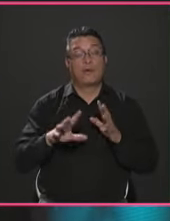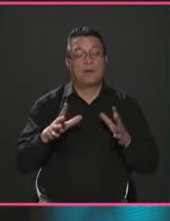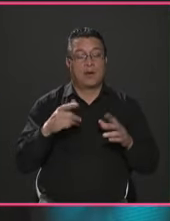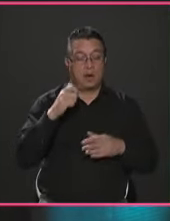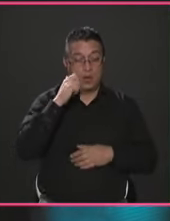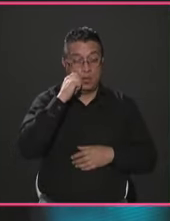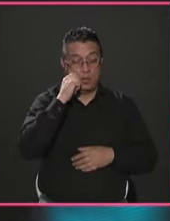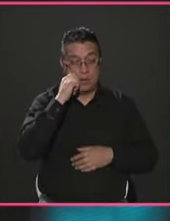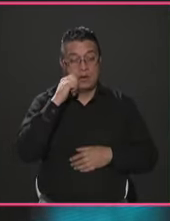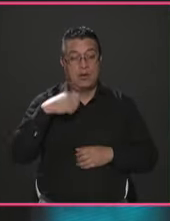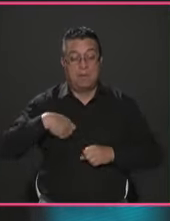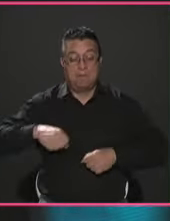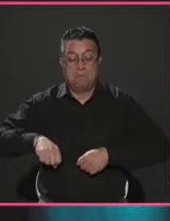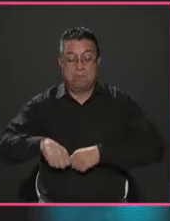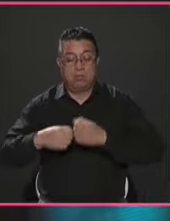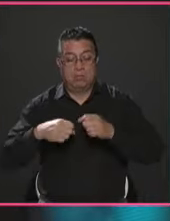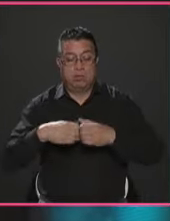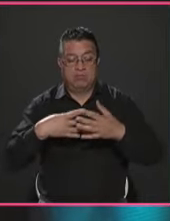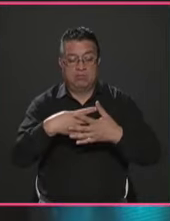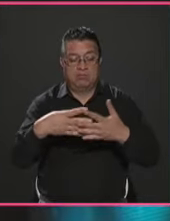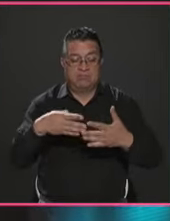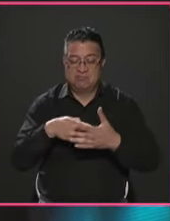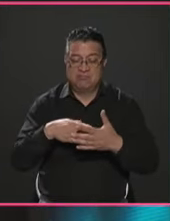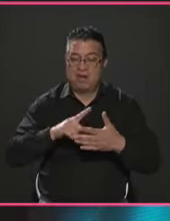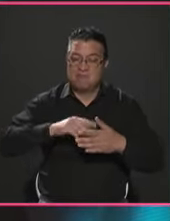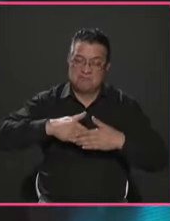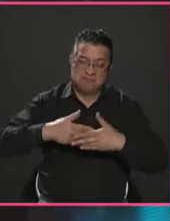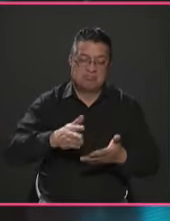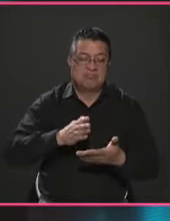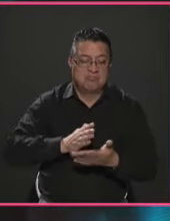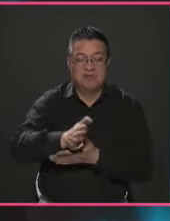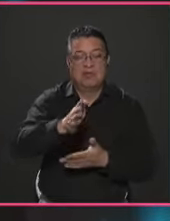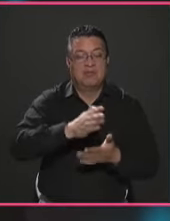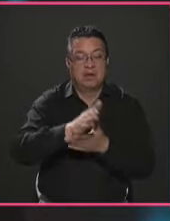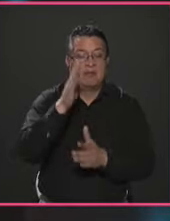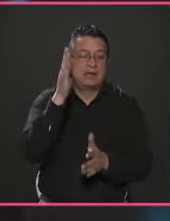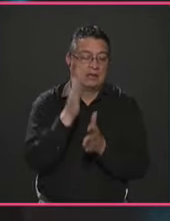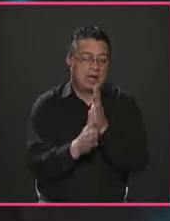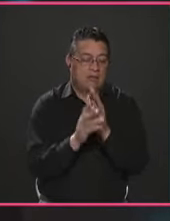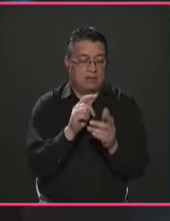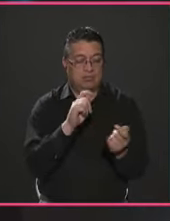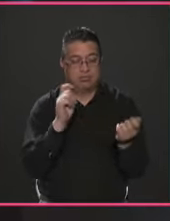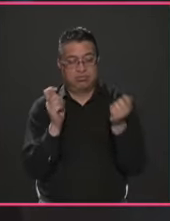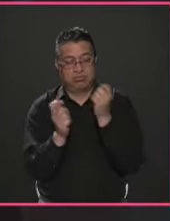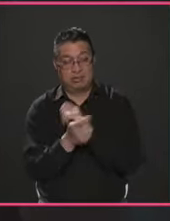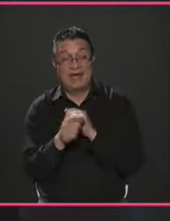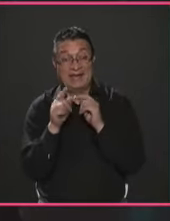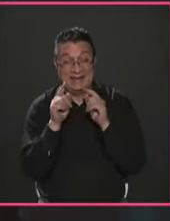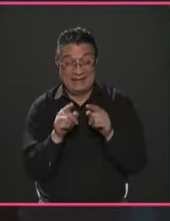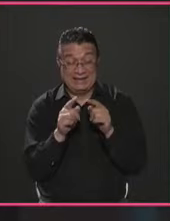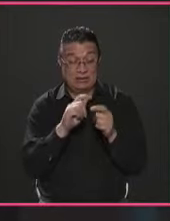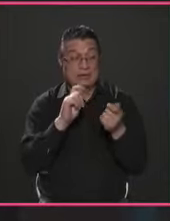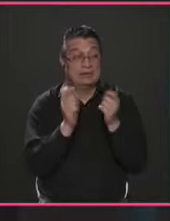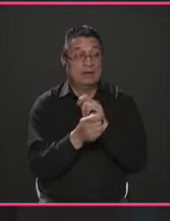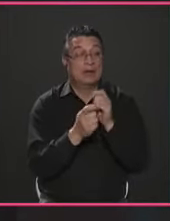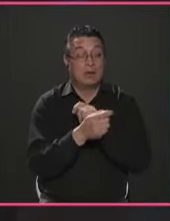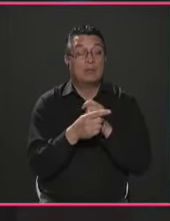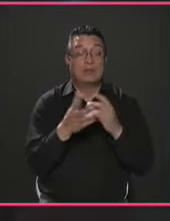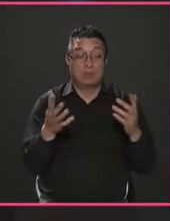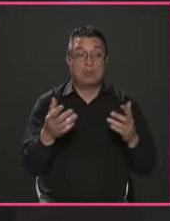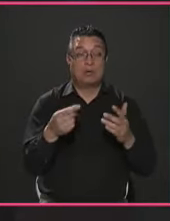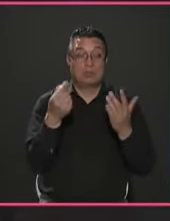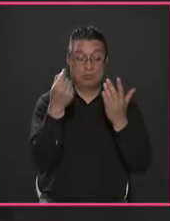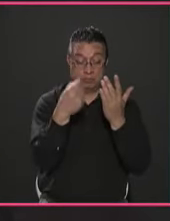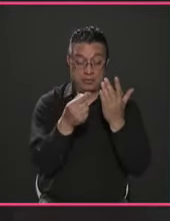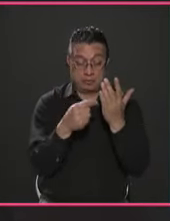ser humano destruye sus propios límites y y lo hace a una velocidad increíble y ese vértigo Aunque garantiza resultados